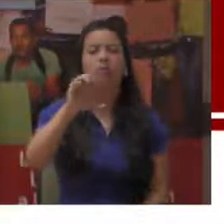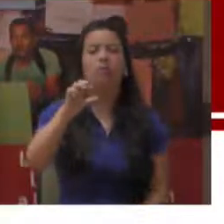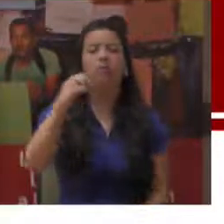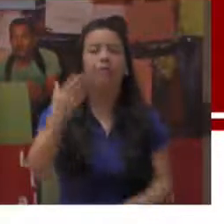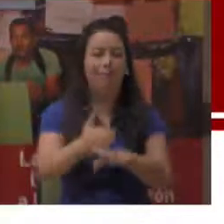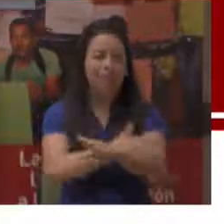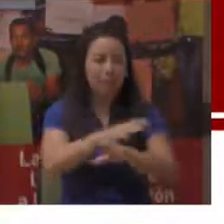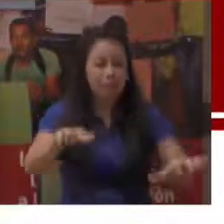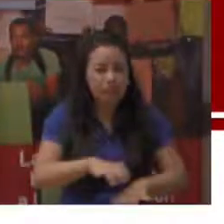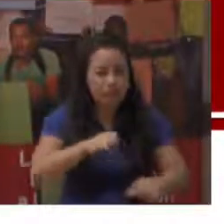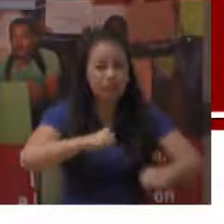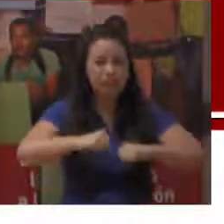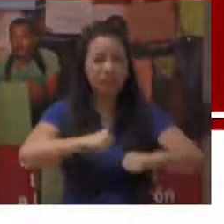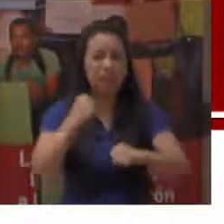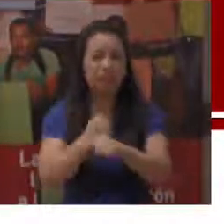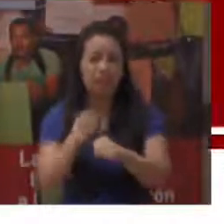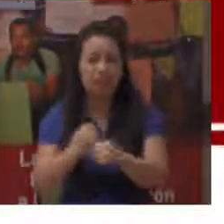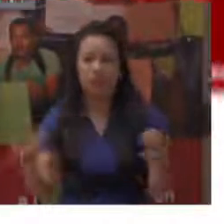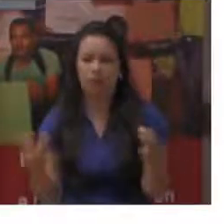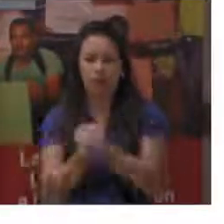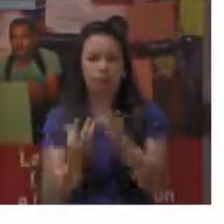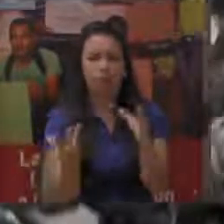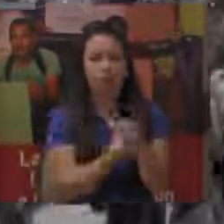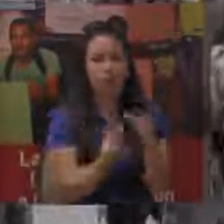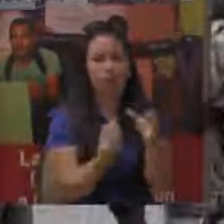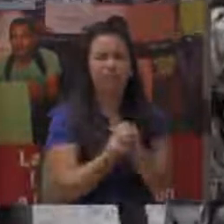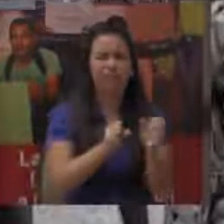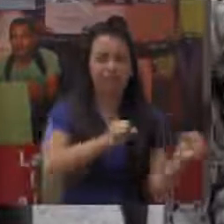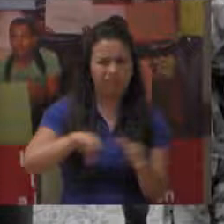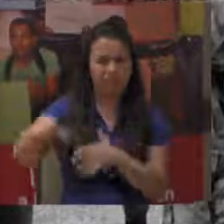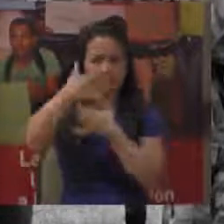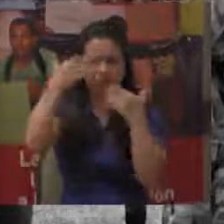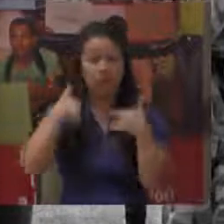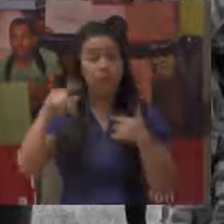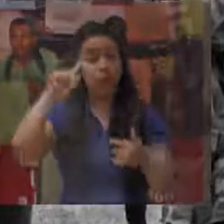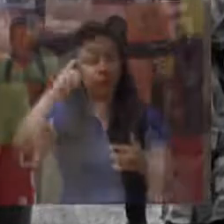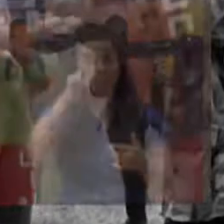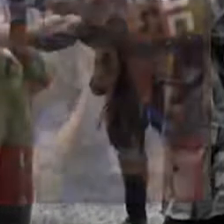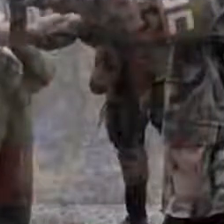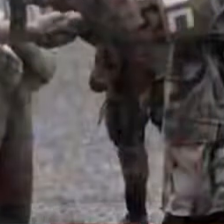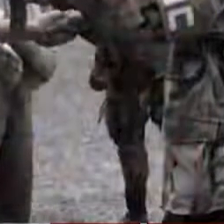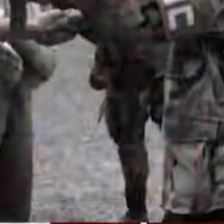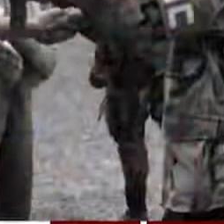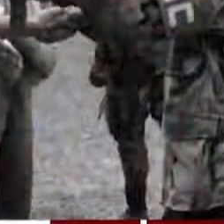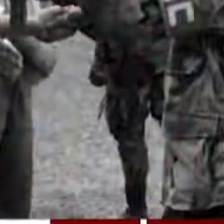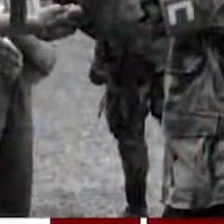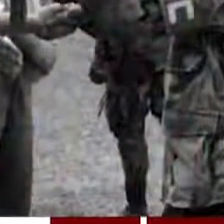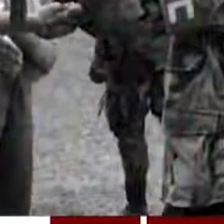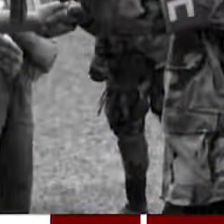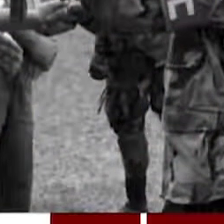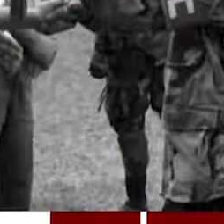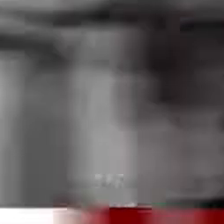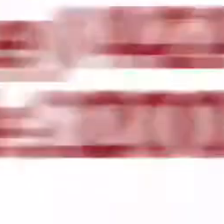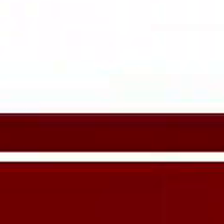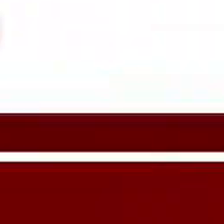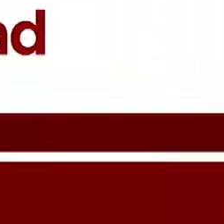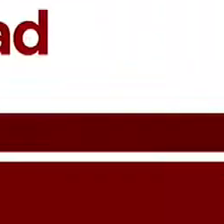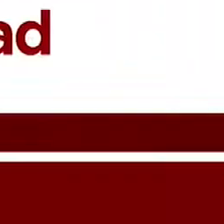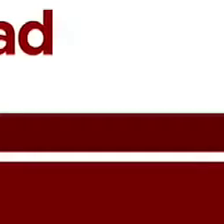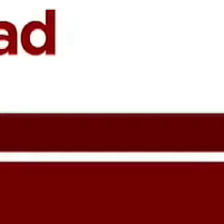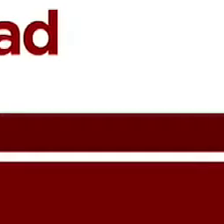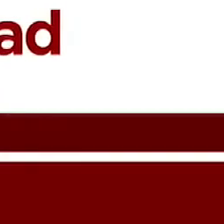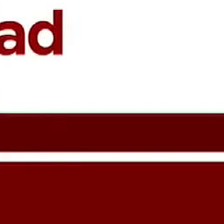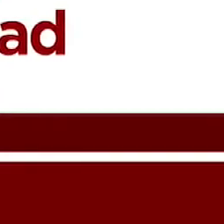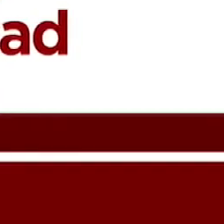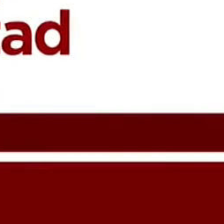venían adelantando y cumpliendo el proceso de reintegración, el Gobierno Nacional impulsó la Ley 1424 de 2010.